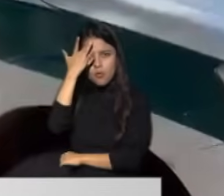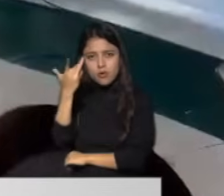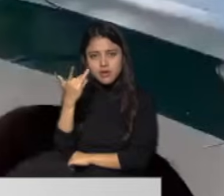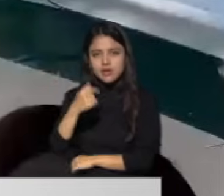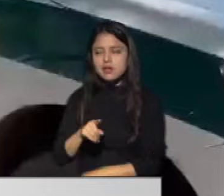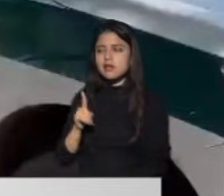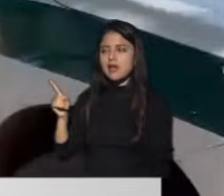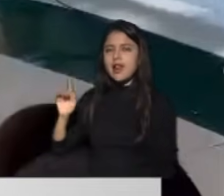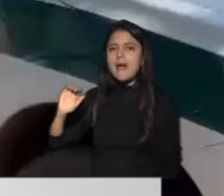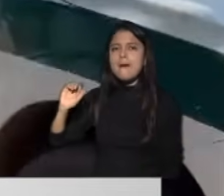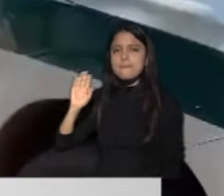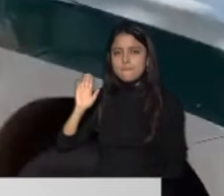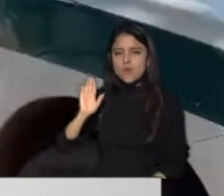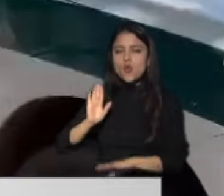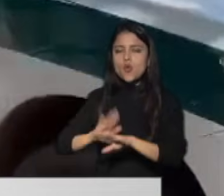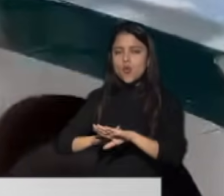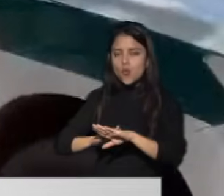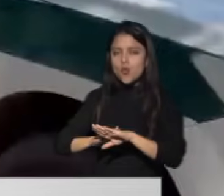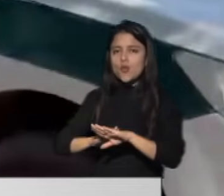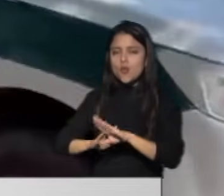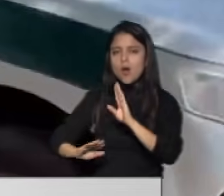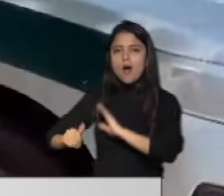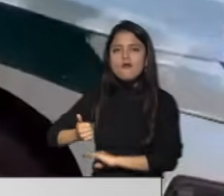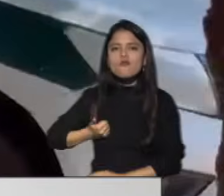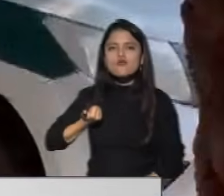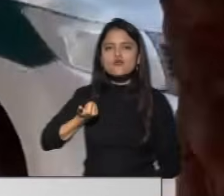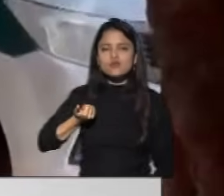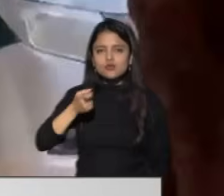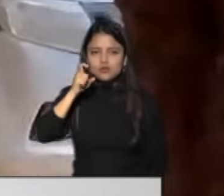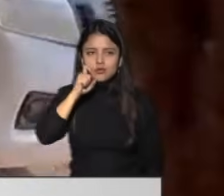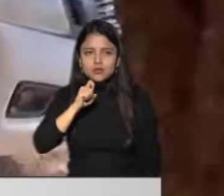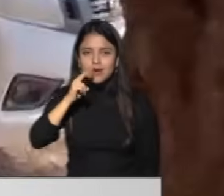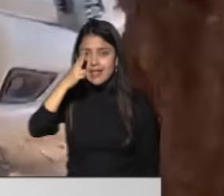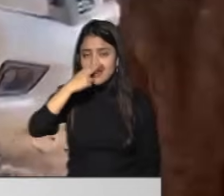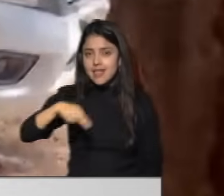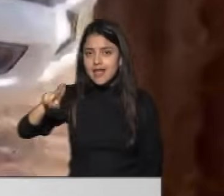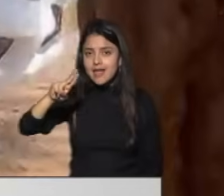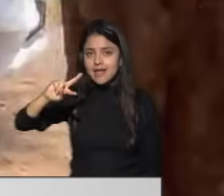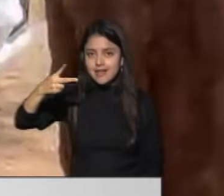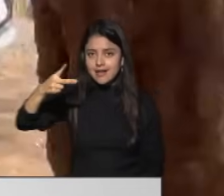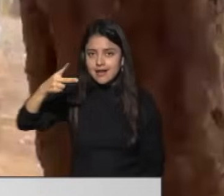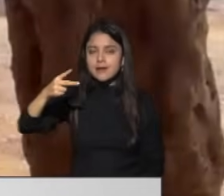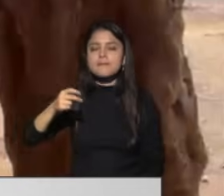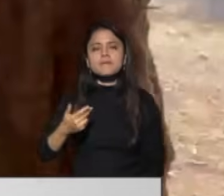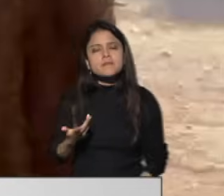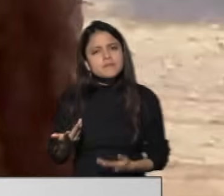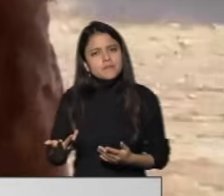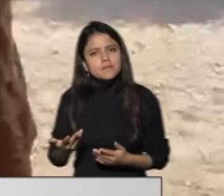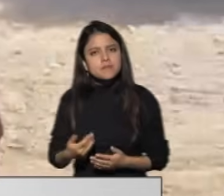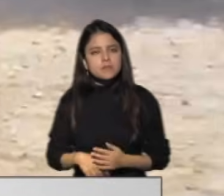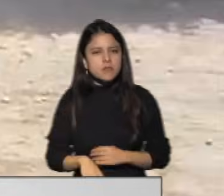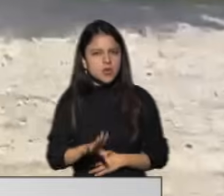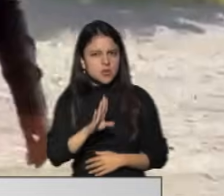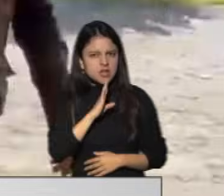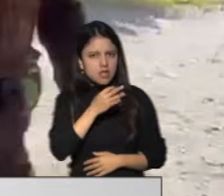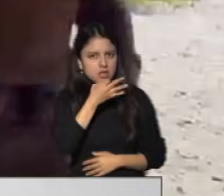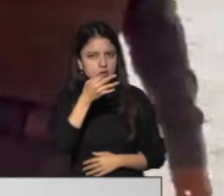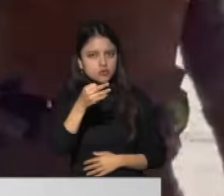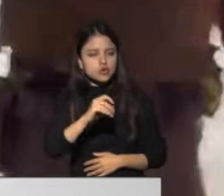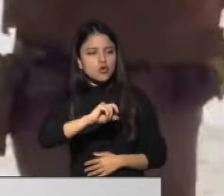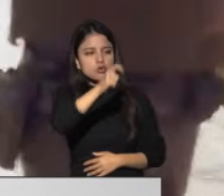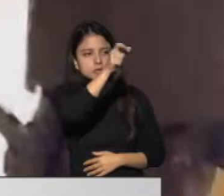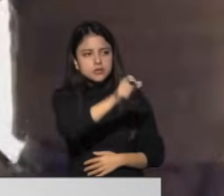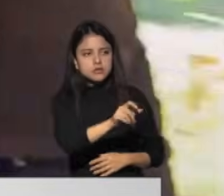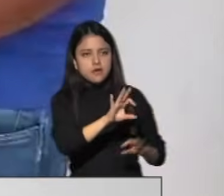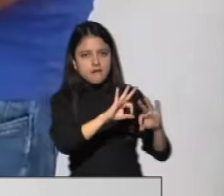las autoridades, estos hechos se registraron en Pibijay, Magdalena. Pero este hombre, tras ser denunciado por un familiar de la menor